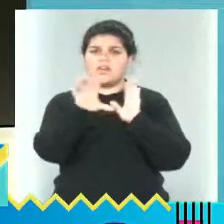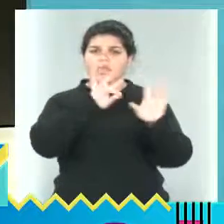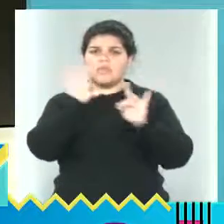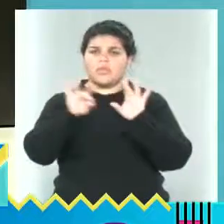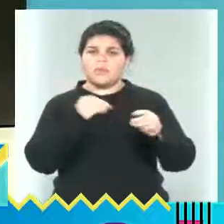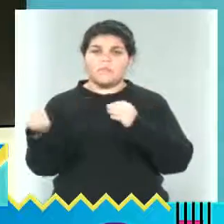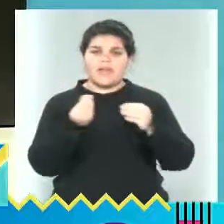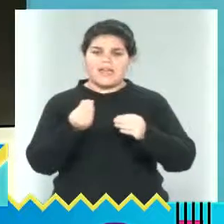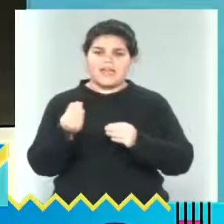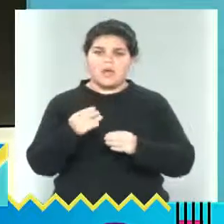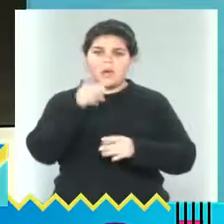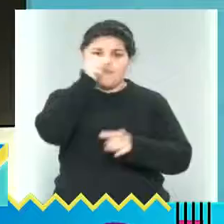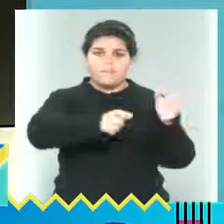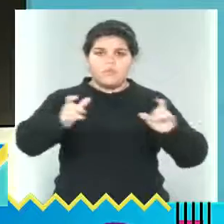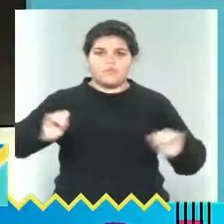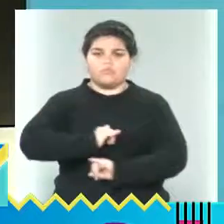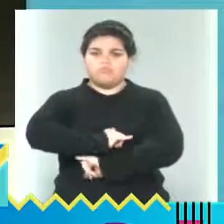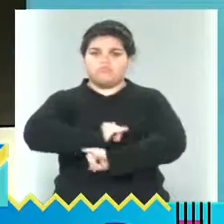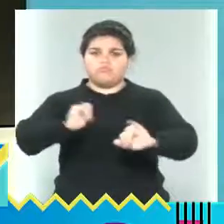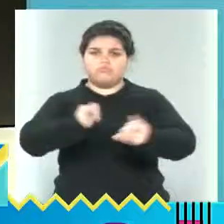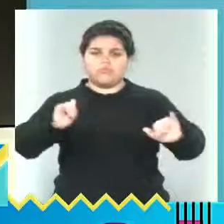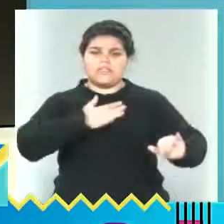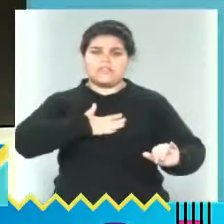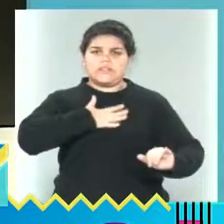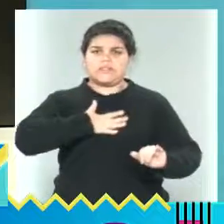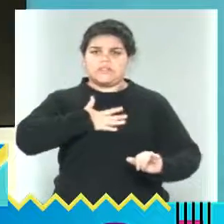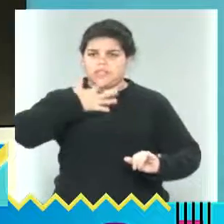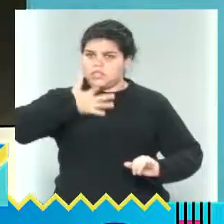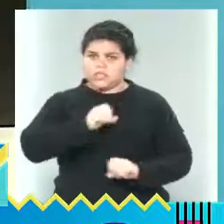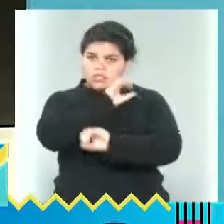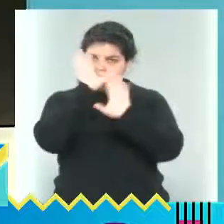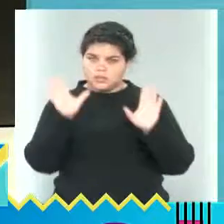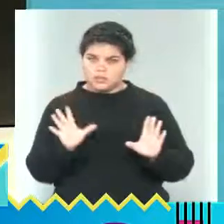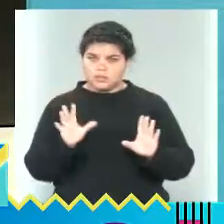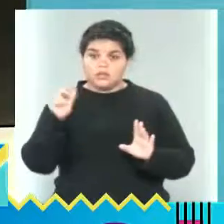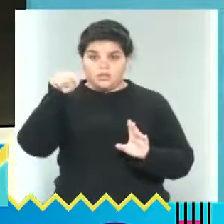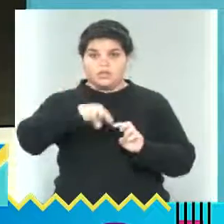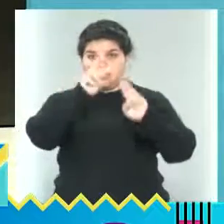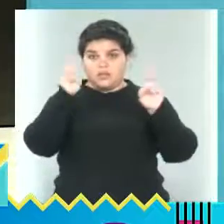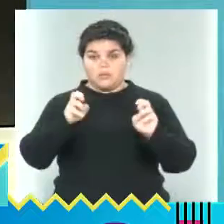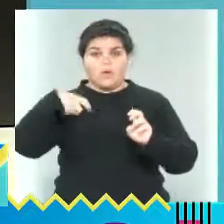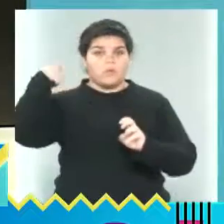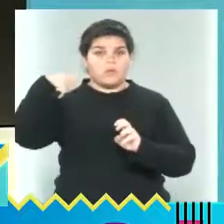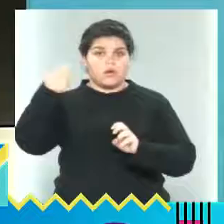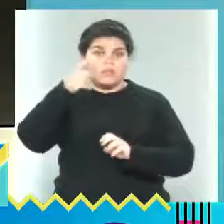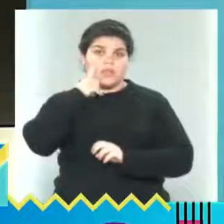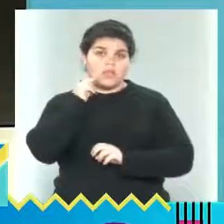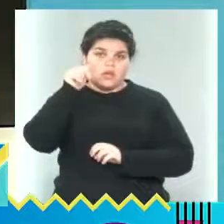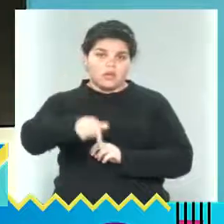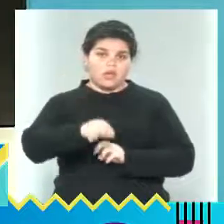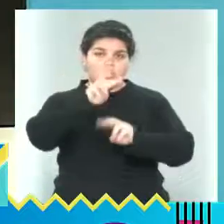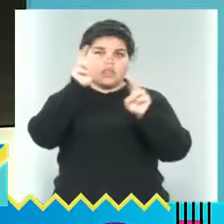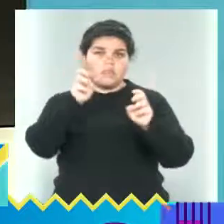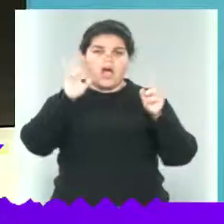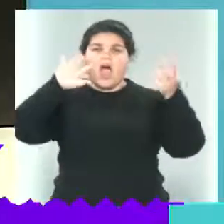a sensibilizar a la opinión pública, ¿sí? Bueno, eso tiene que ver hoy el programa de hoy, ¿sí? Vamos a hablar sobre el medio